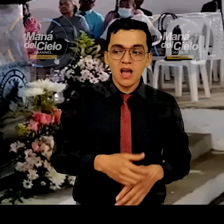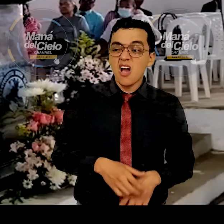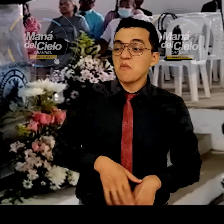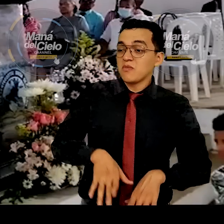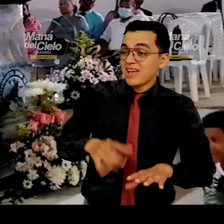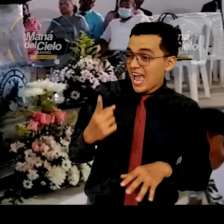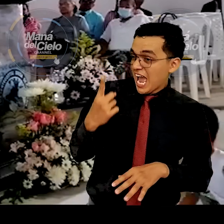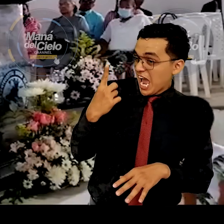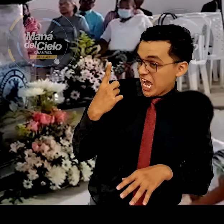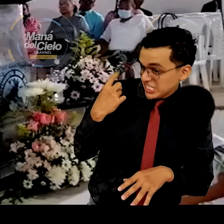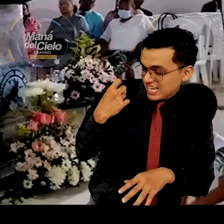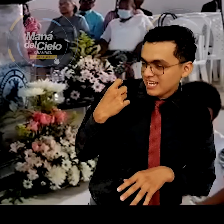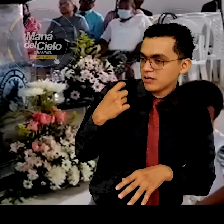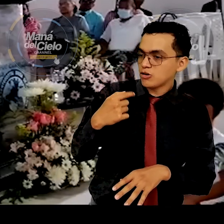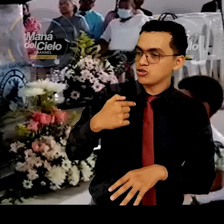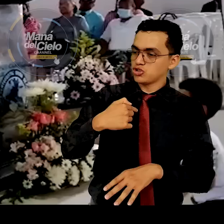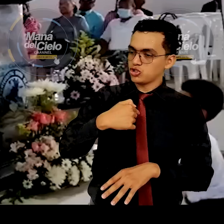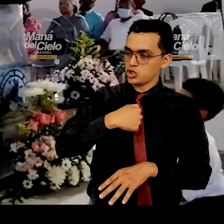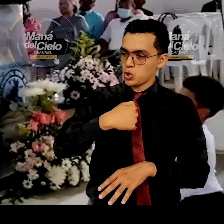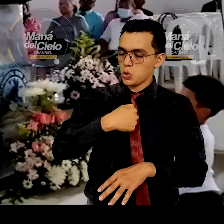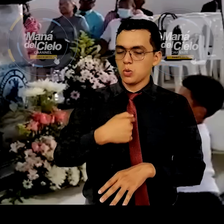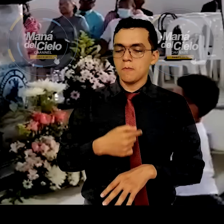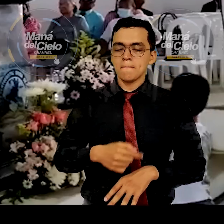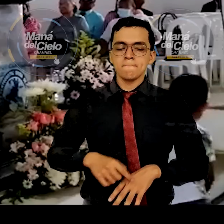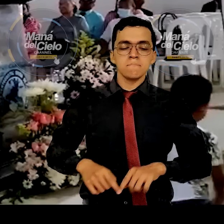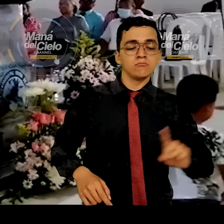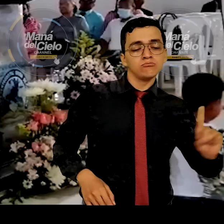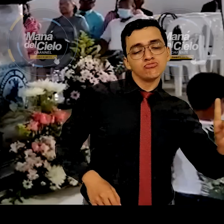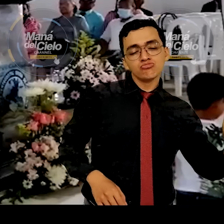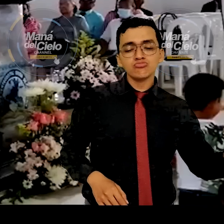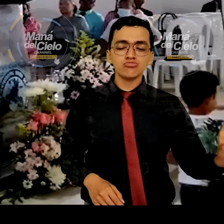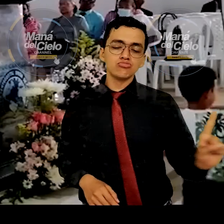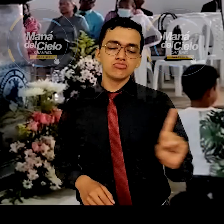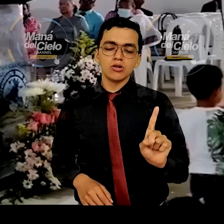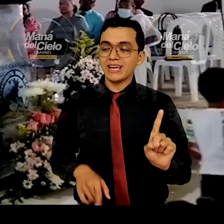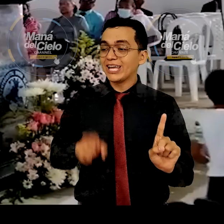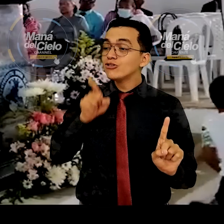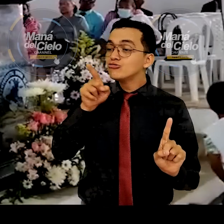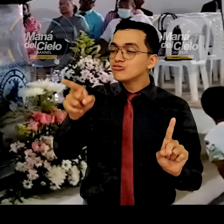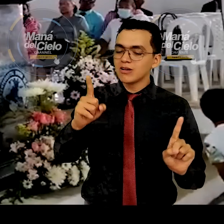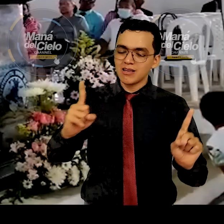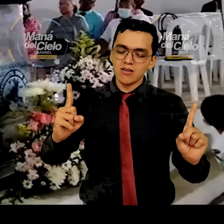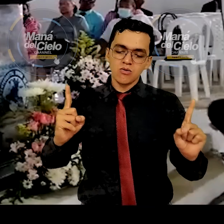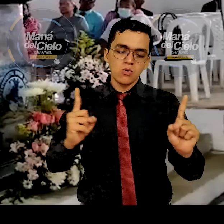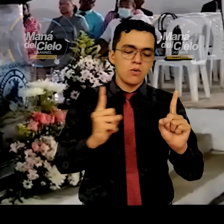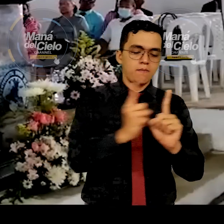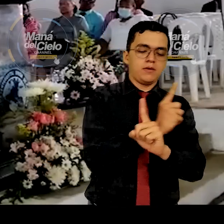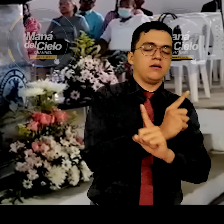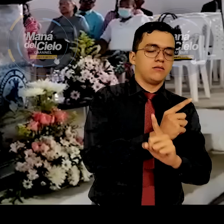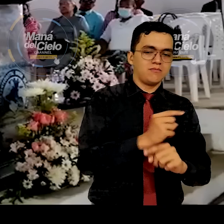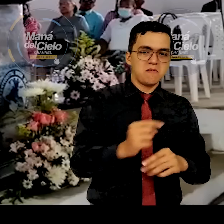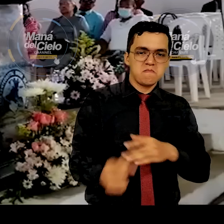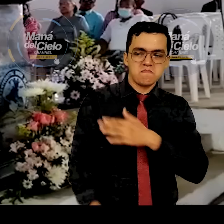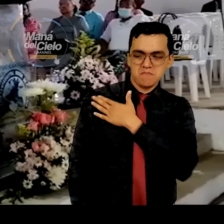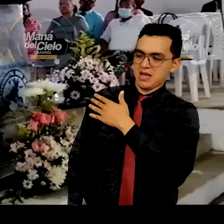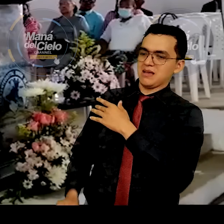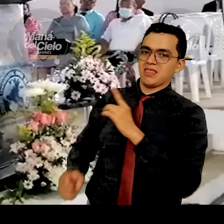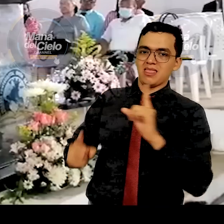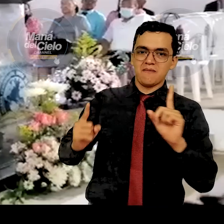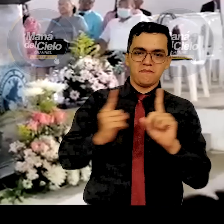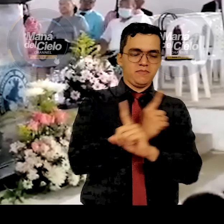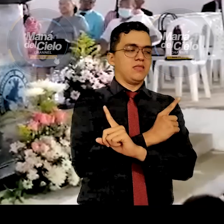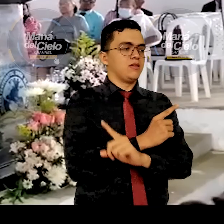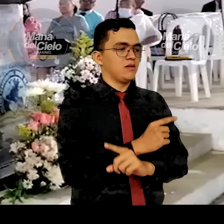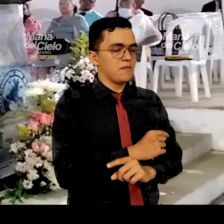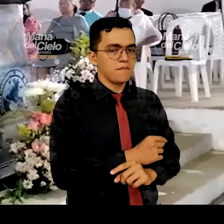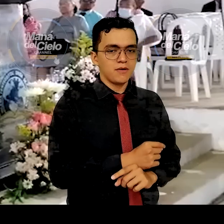Ayer usted se tropezó conmigo. ¿Se acuerdan de aquel letrero de ropa el roble,